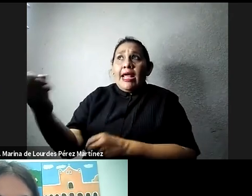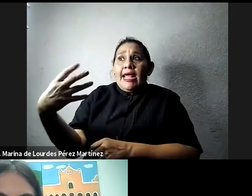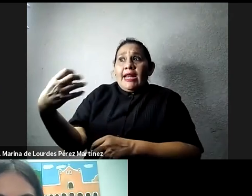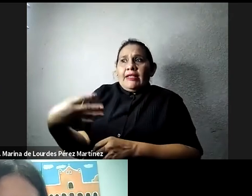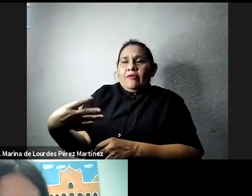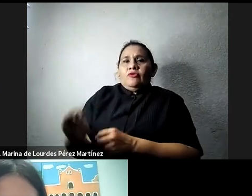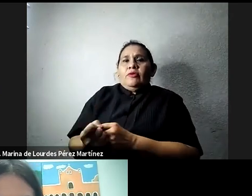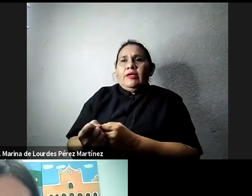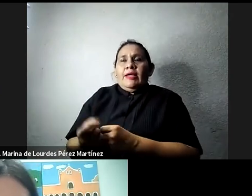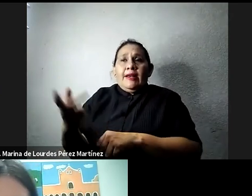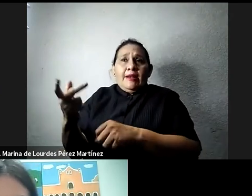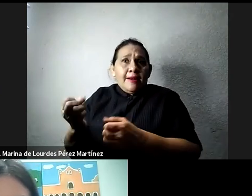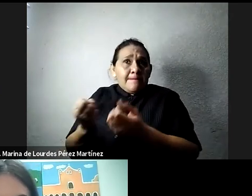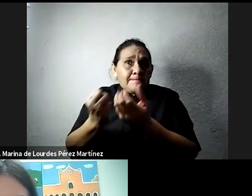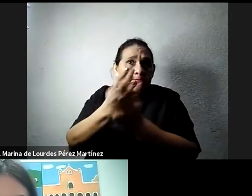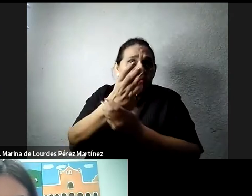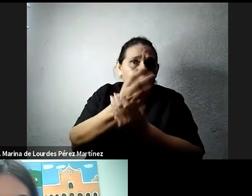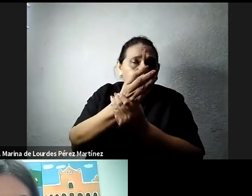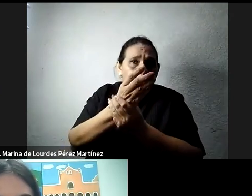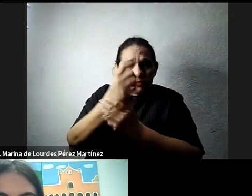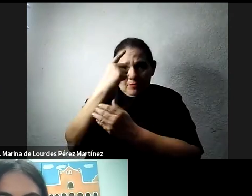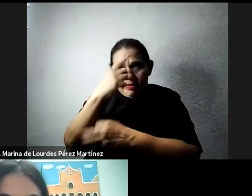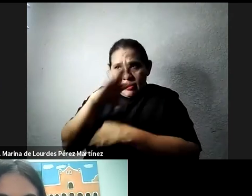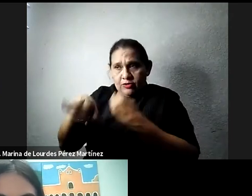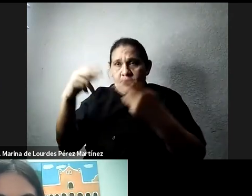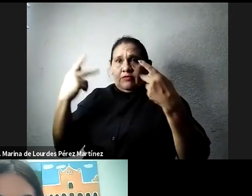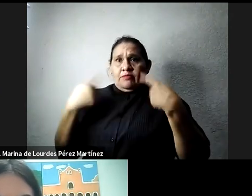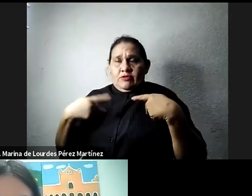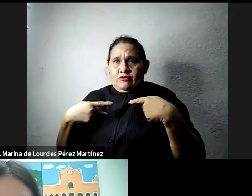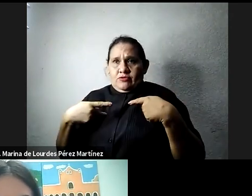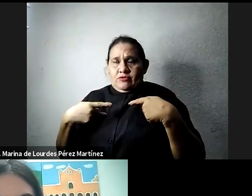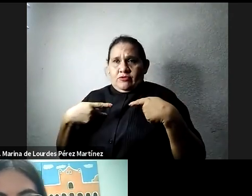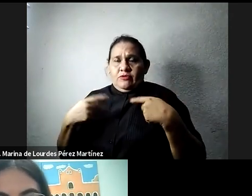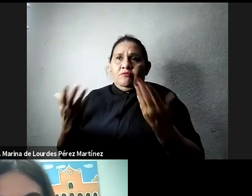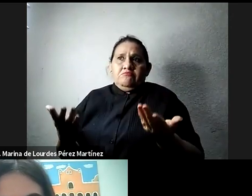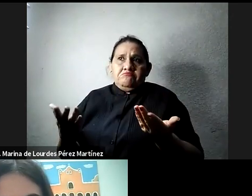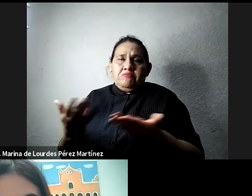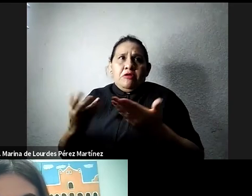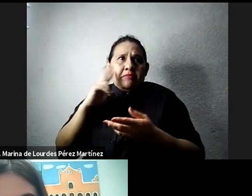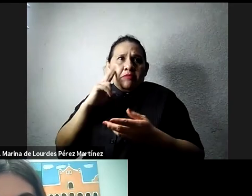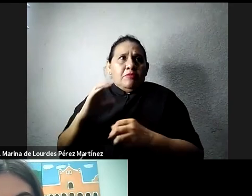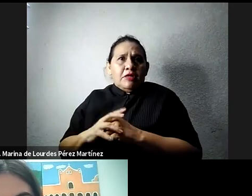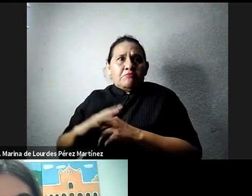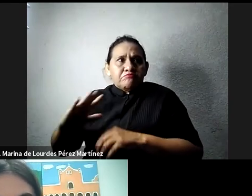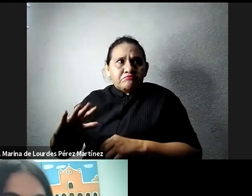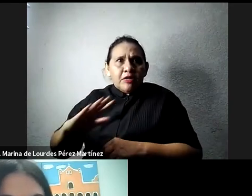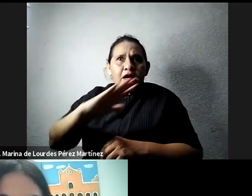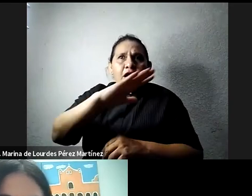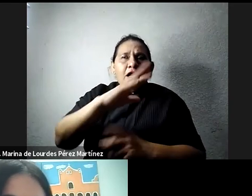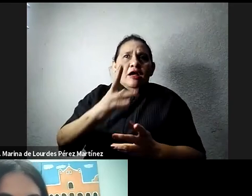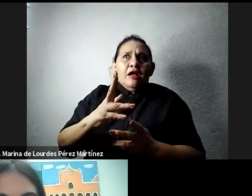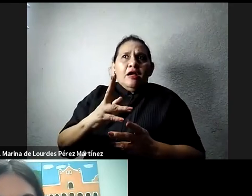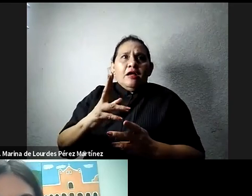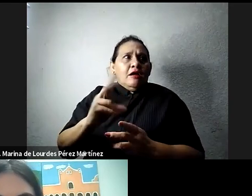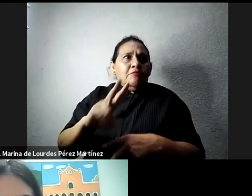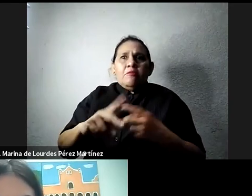el acceso seguro para todas las personas de los peatones. Por eso de pronto vemos la rampa y que no va a ningún